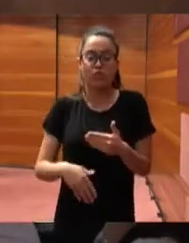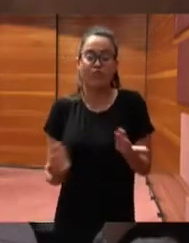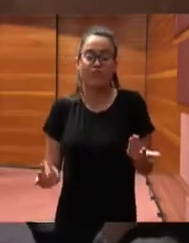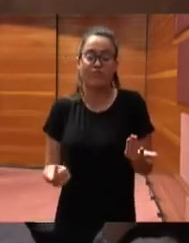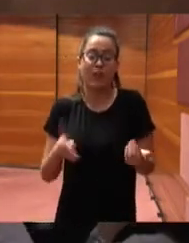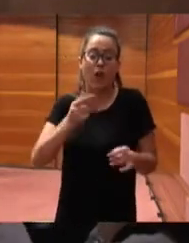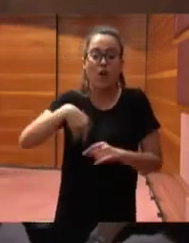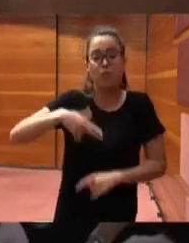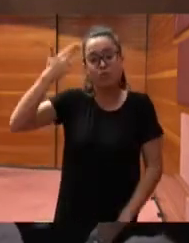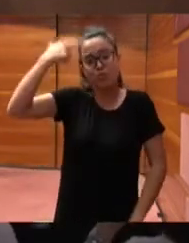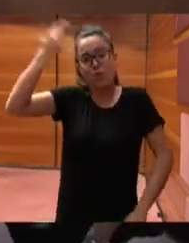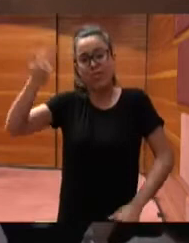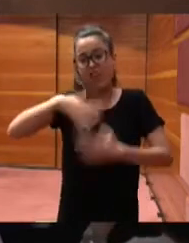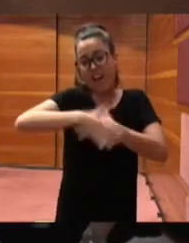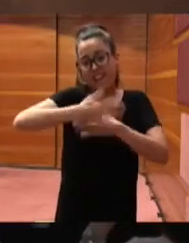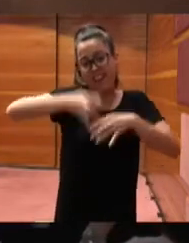bueno, en fin.